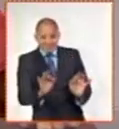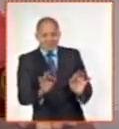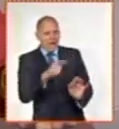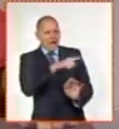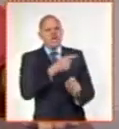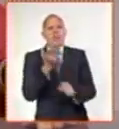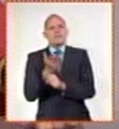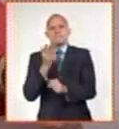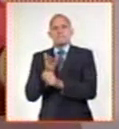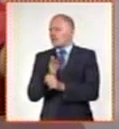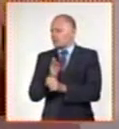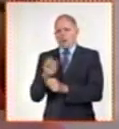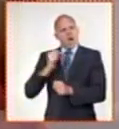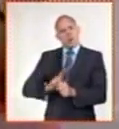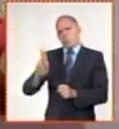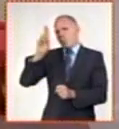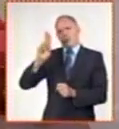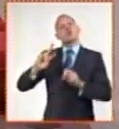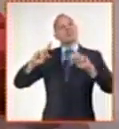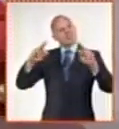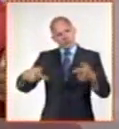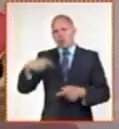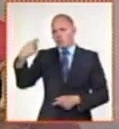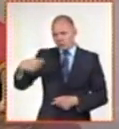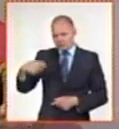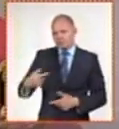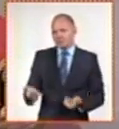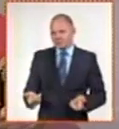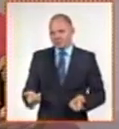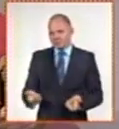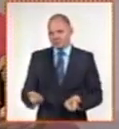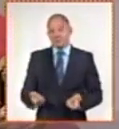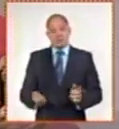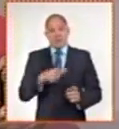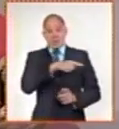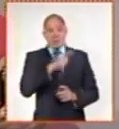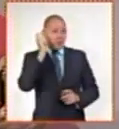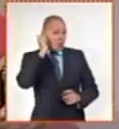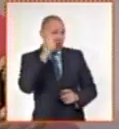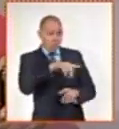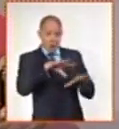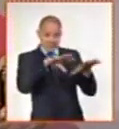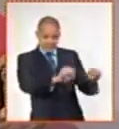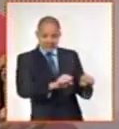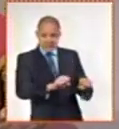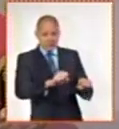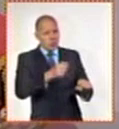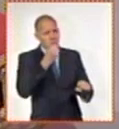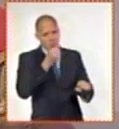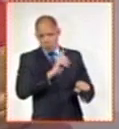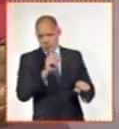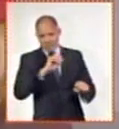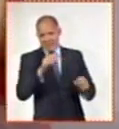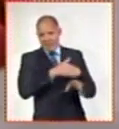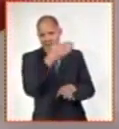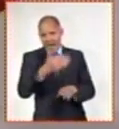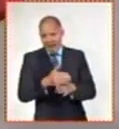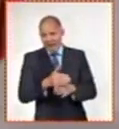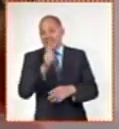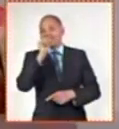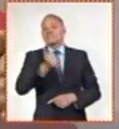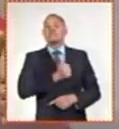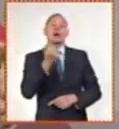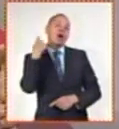ser apresada Cristina Fernández porque tiene fueros hasta diciembre del 2023. Después de eso es